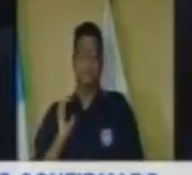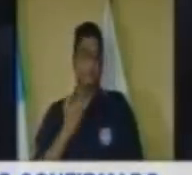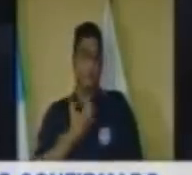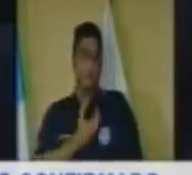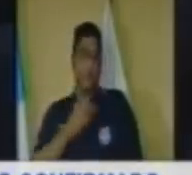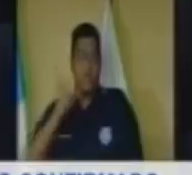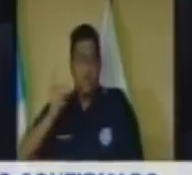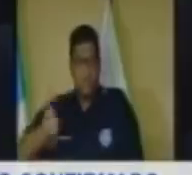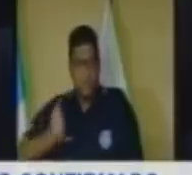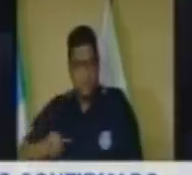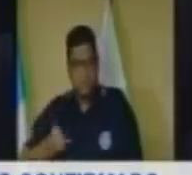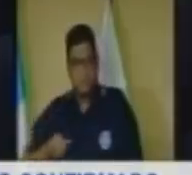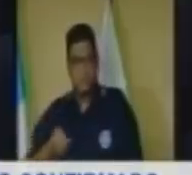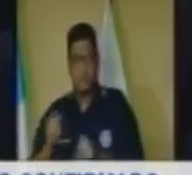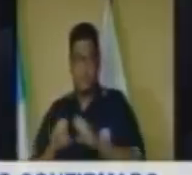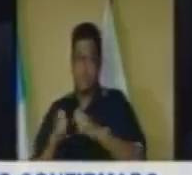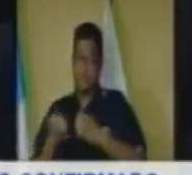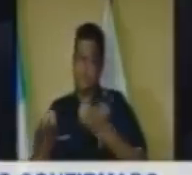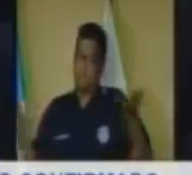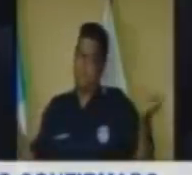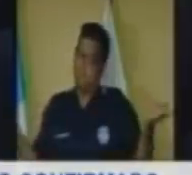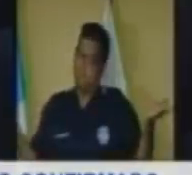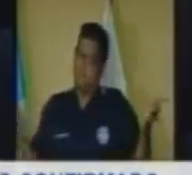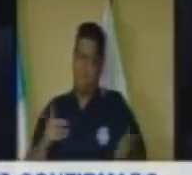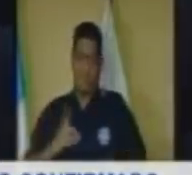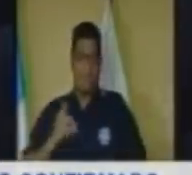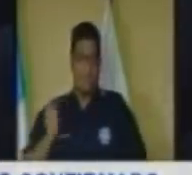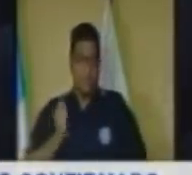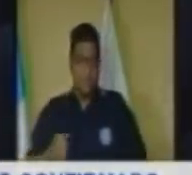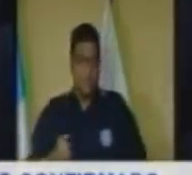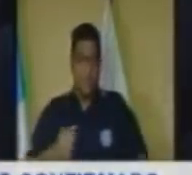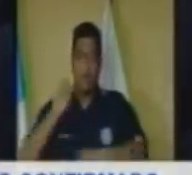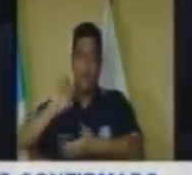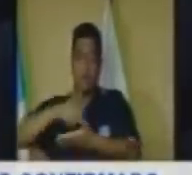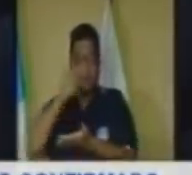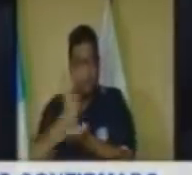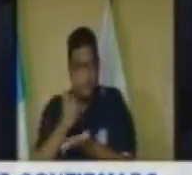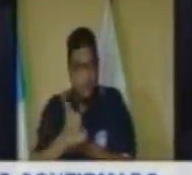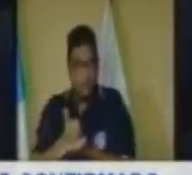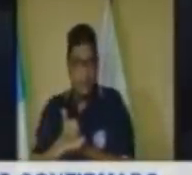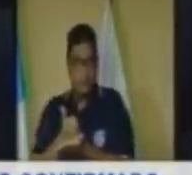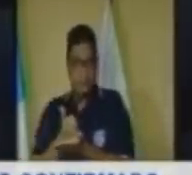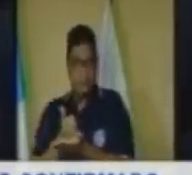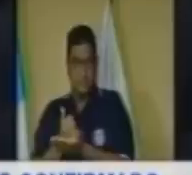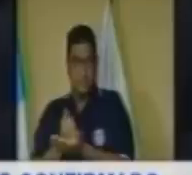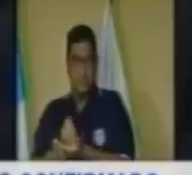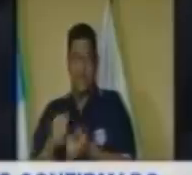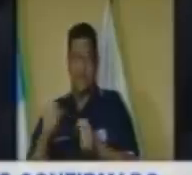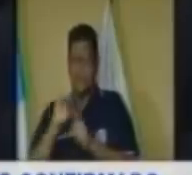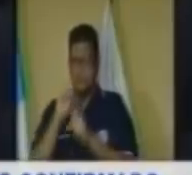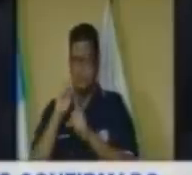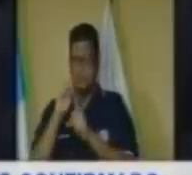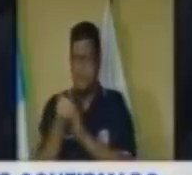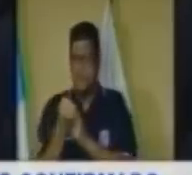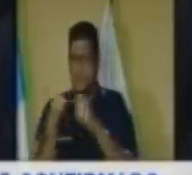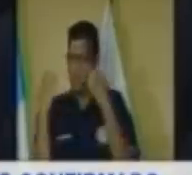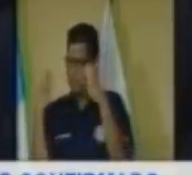claro, ellos ratificaron el estado de calamidad y la restricción